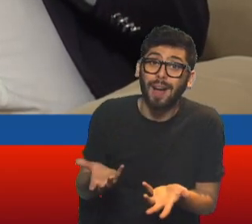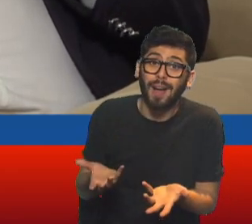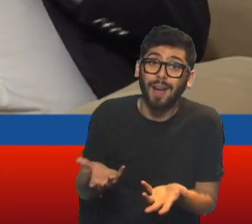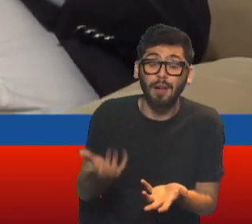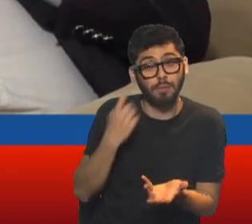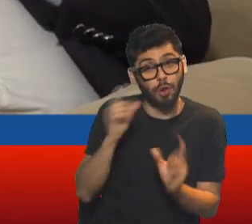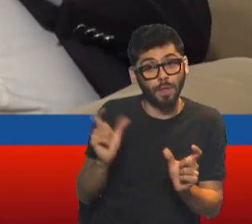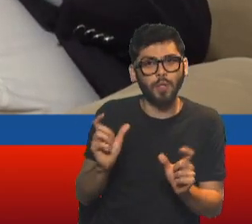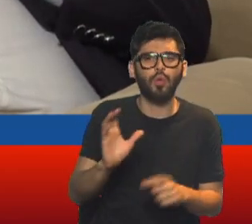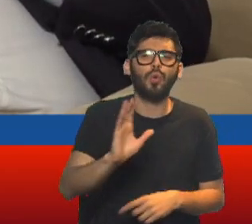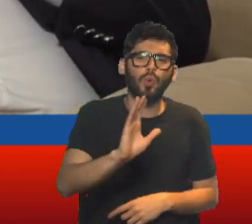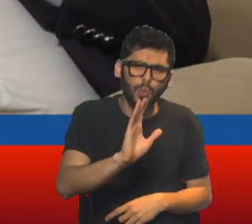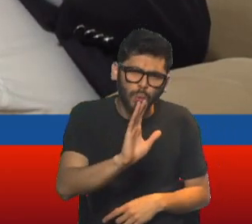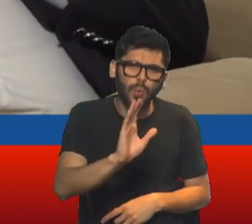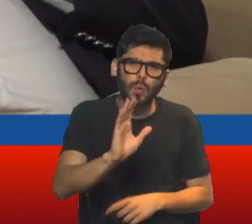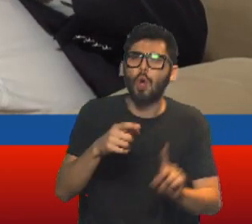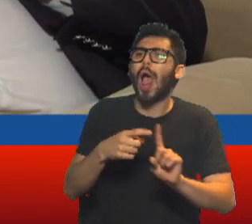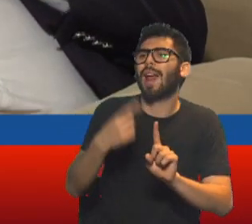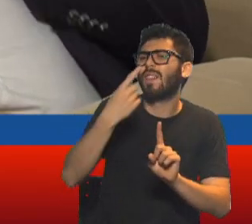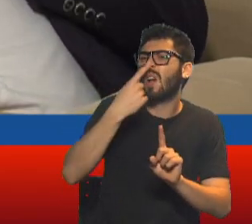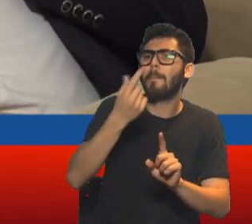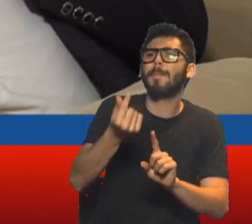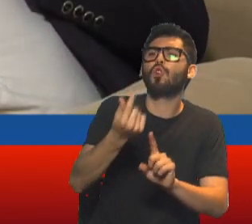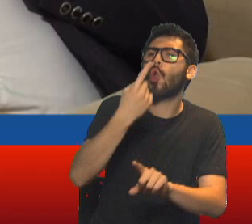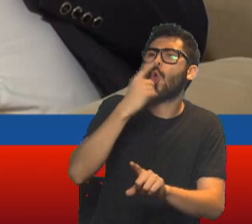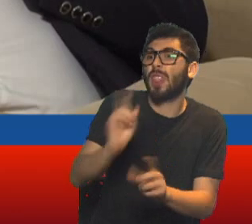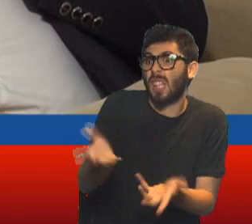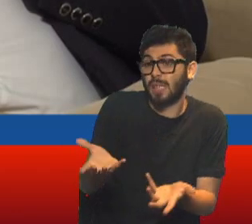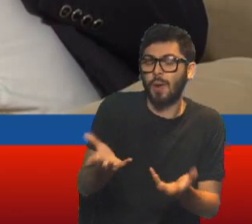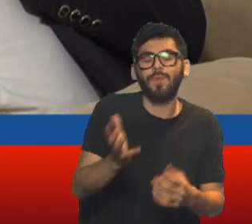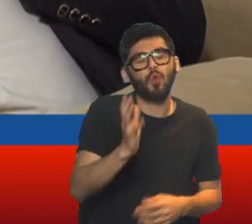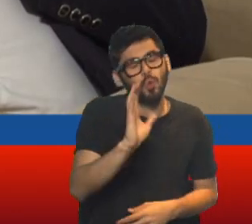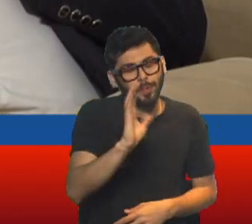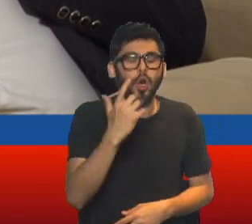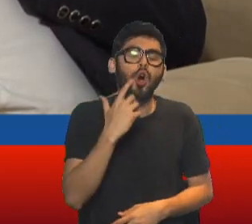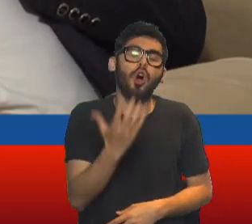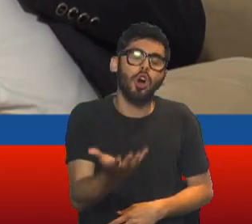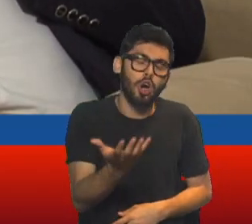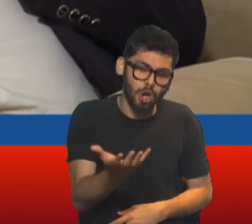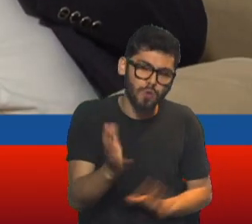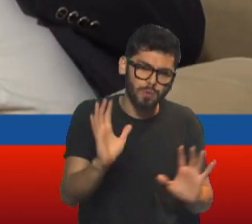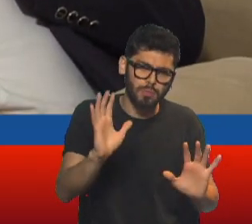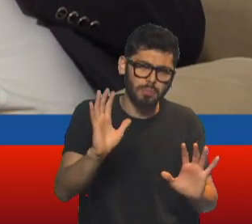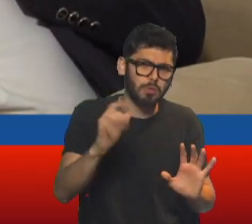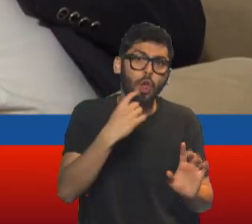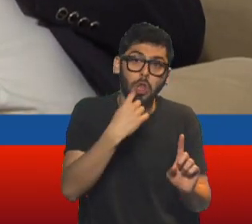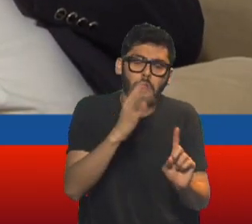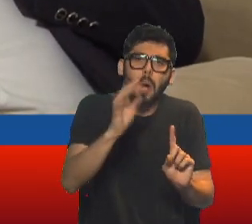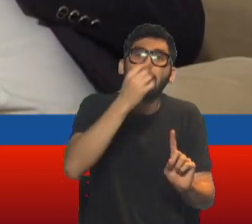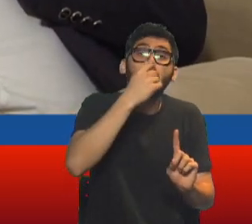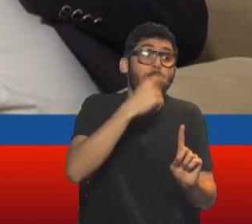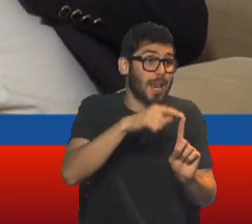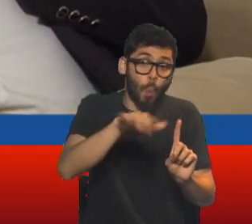momento el interés de controlar los precios. Pero eso es obvio, yo no estoy diciendo que se fue con un 50% de